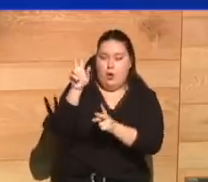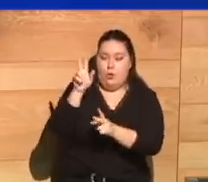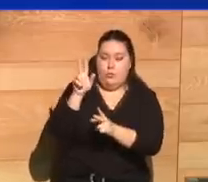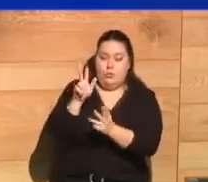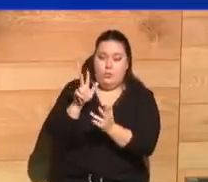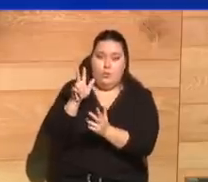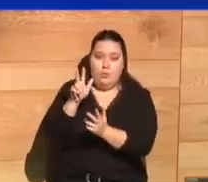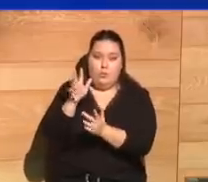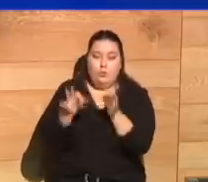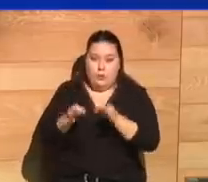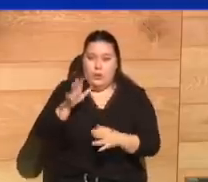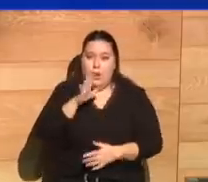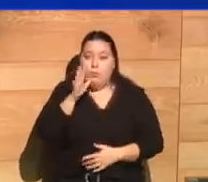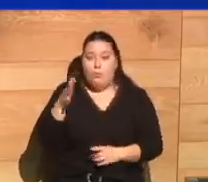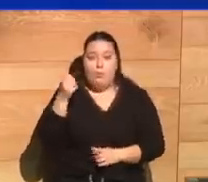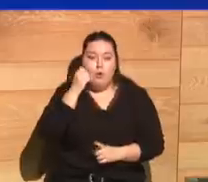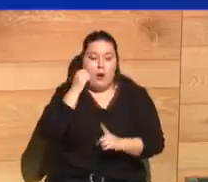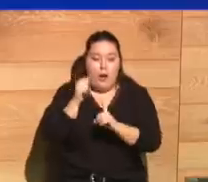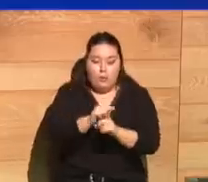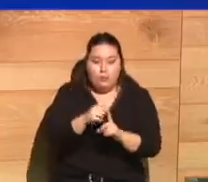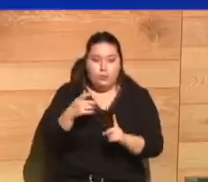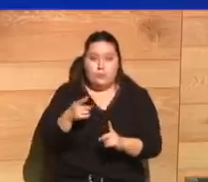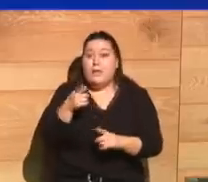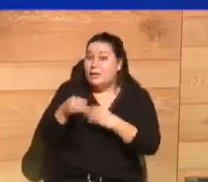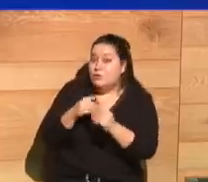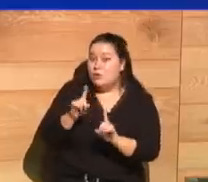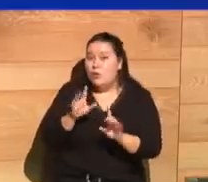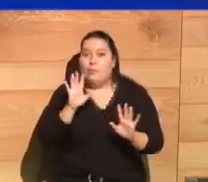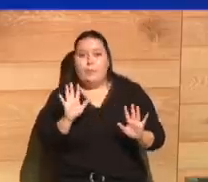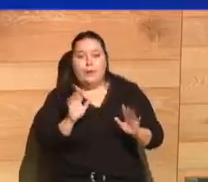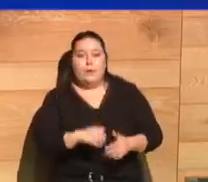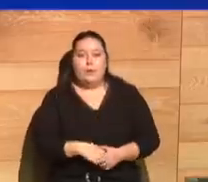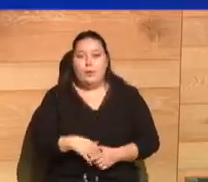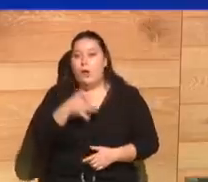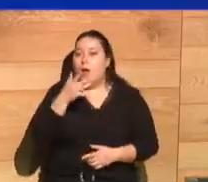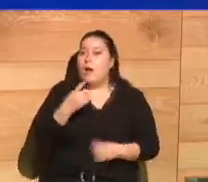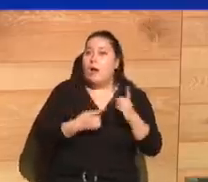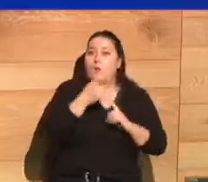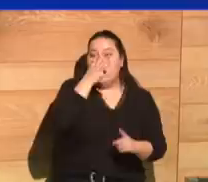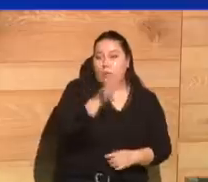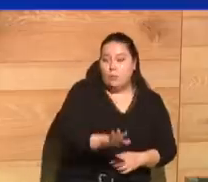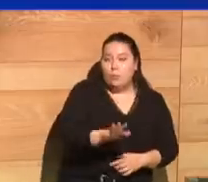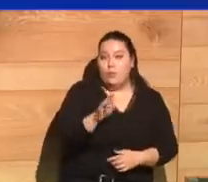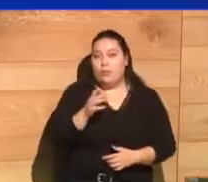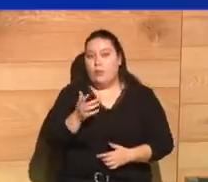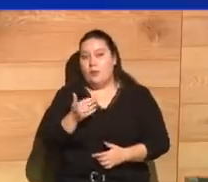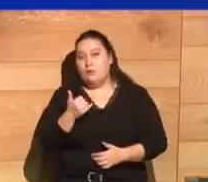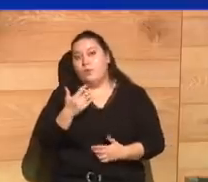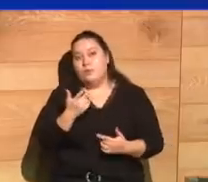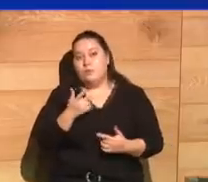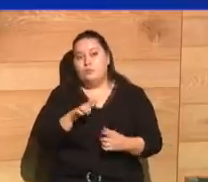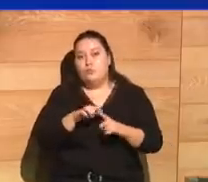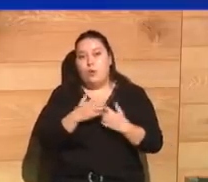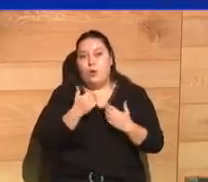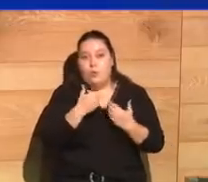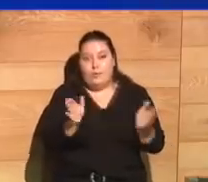por abusos o... no porque los hubiera cometido, sino que precisamente por alguna denuncia en el rodaje de Bertolucci, eso estaba abierto, al final